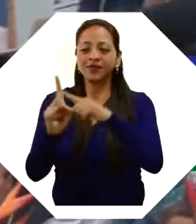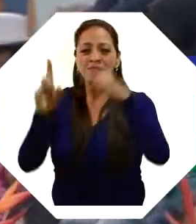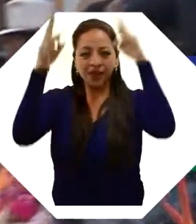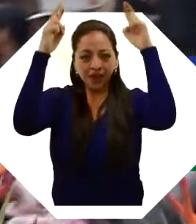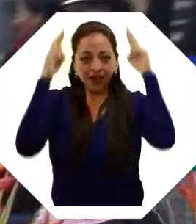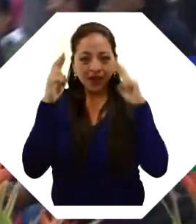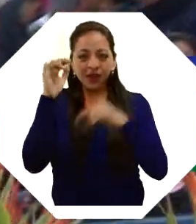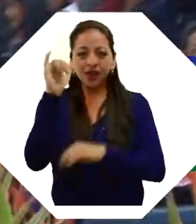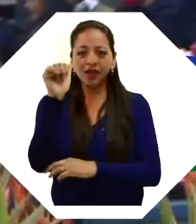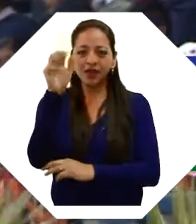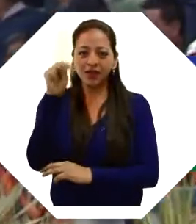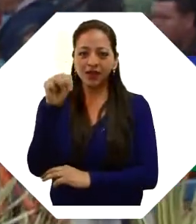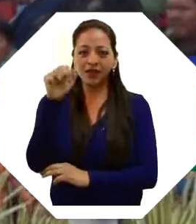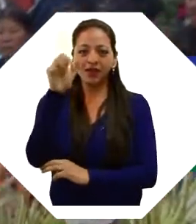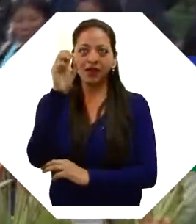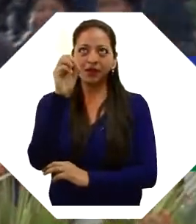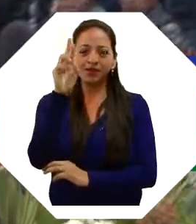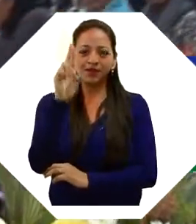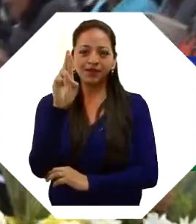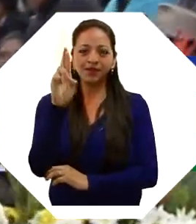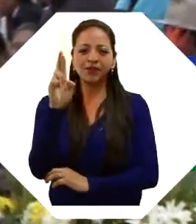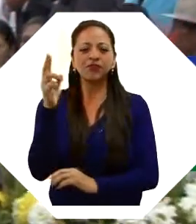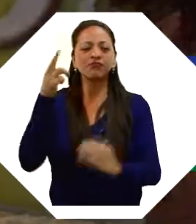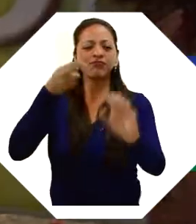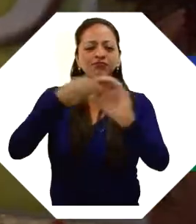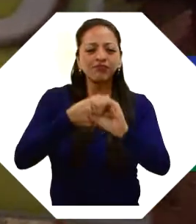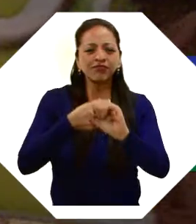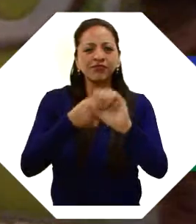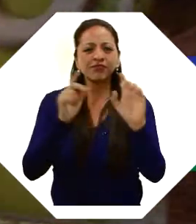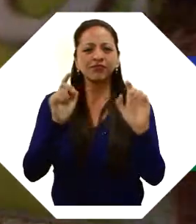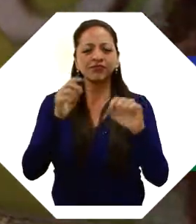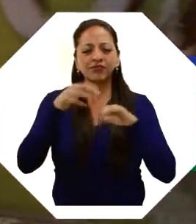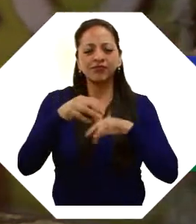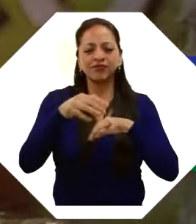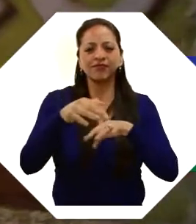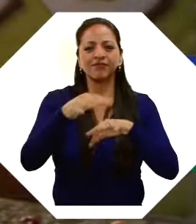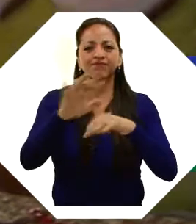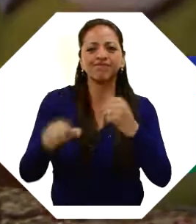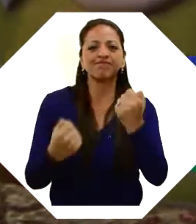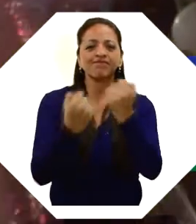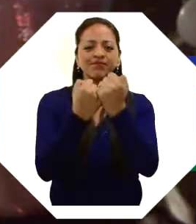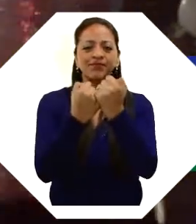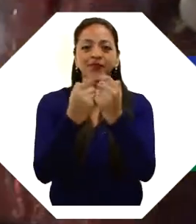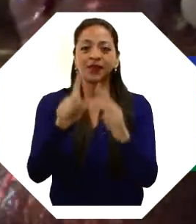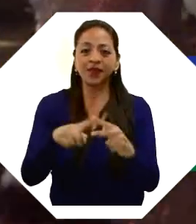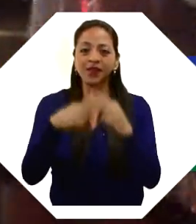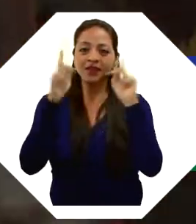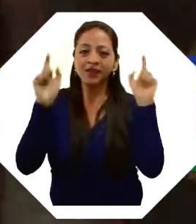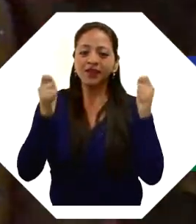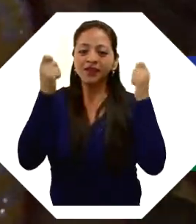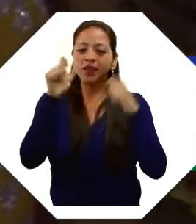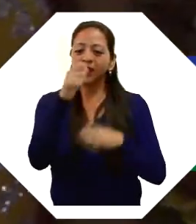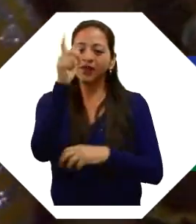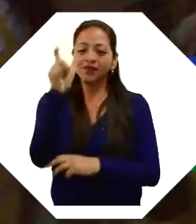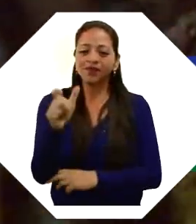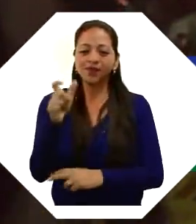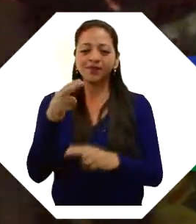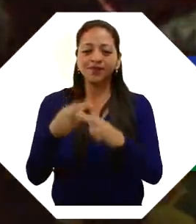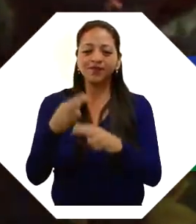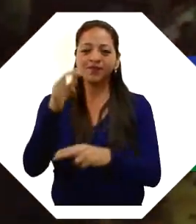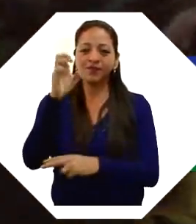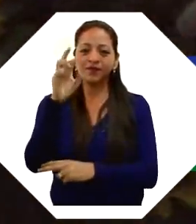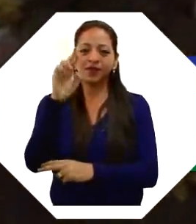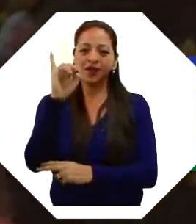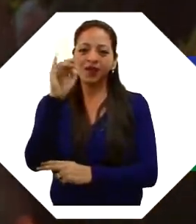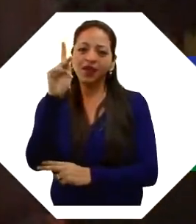Michelle Alvarado, reina del Yamor, también formó parte del evento con el que iniciaron las fiestas de la parroquia. Erika Chunchir,